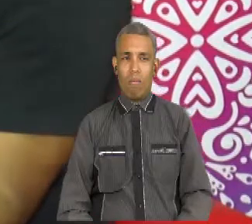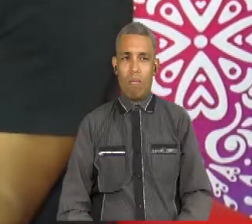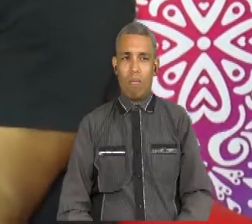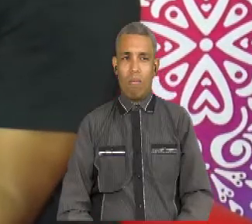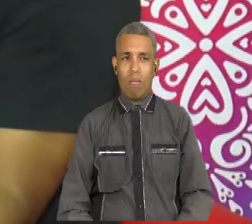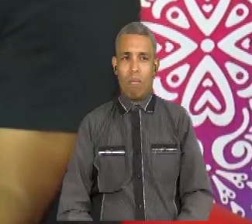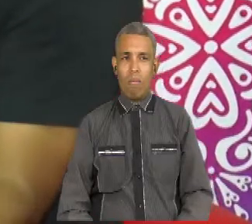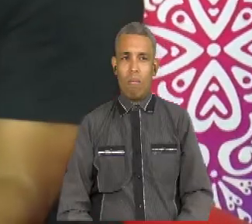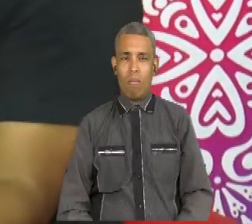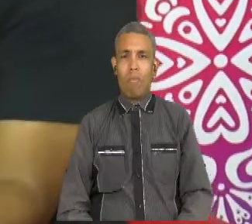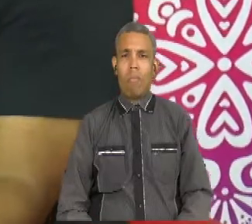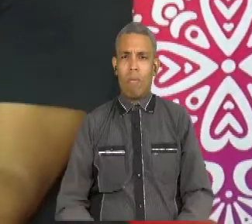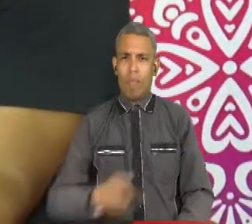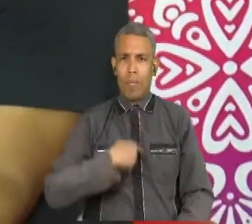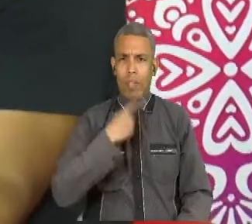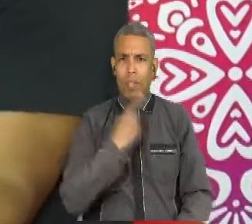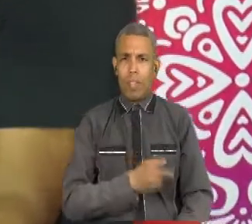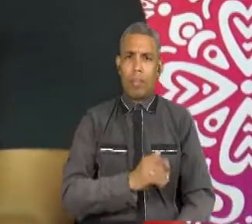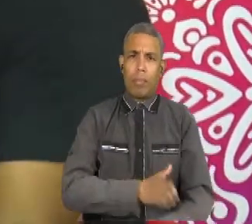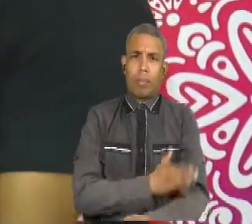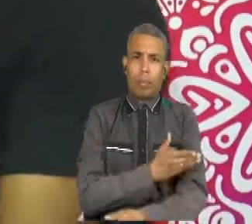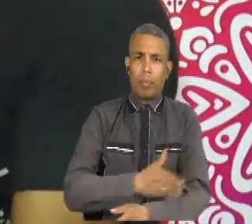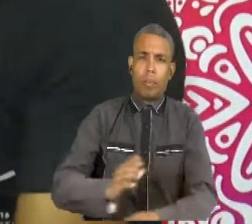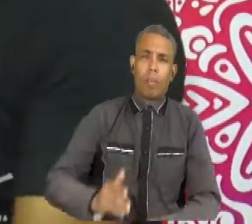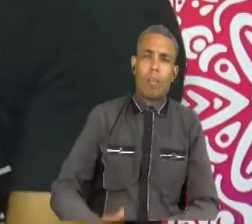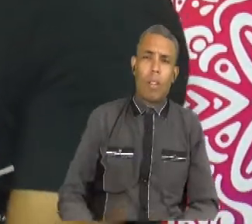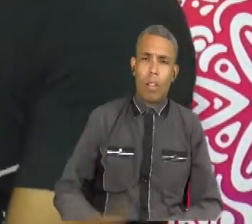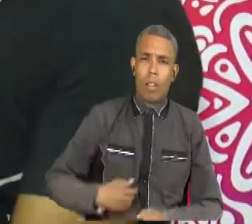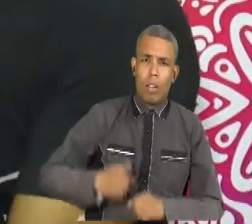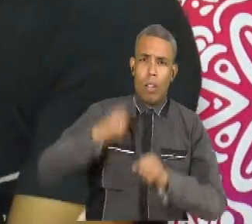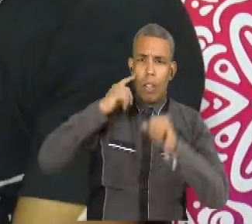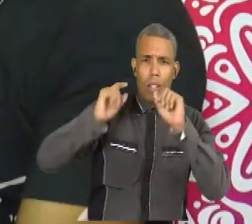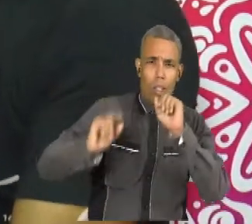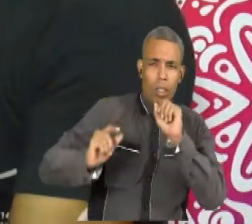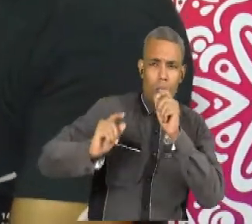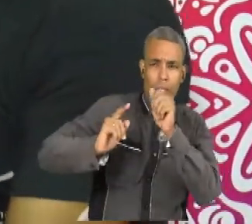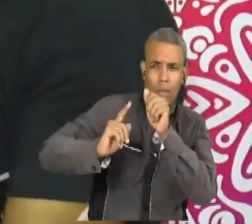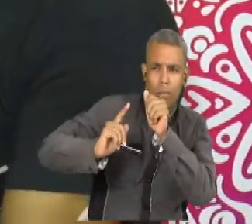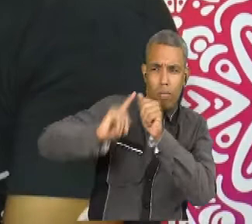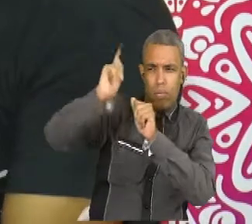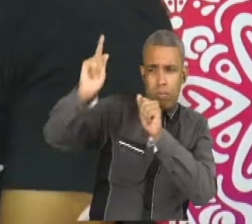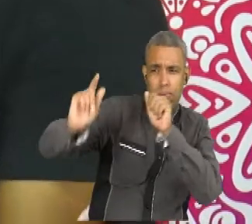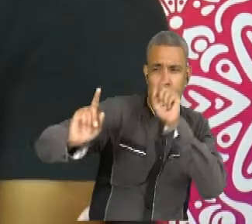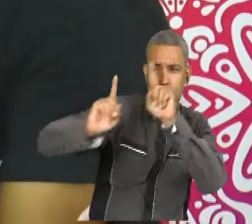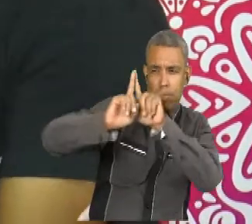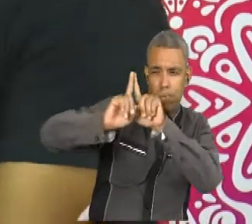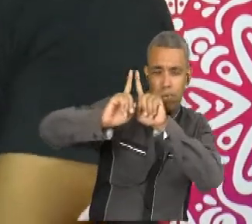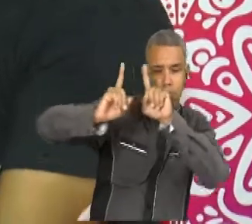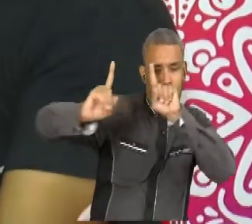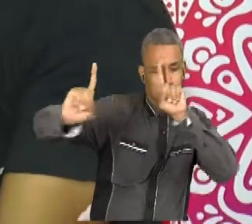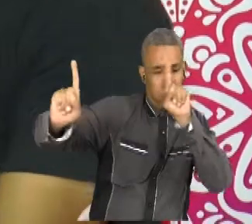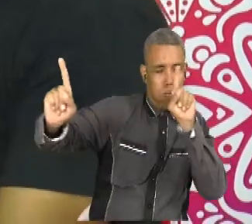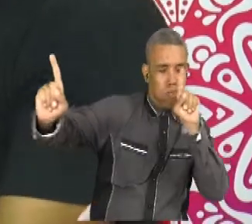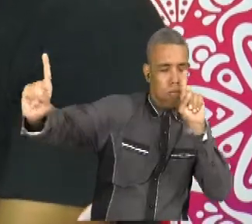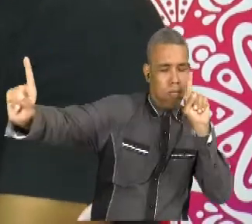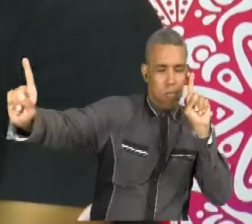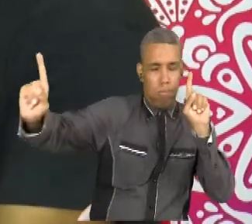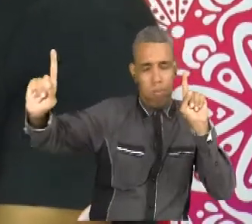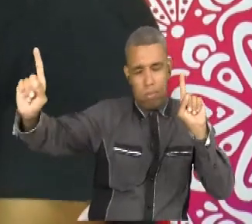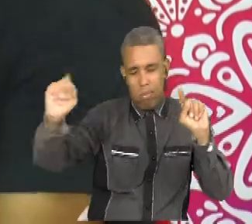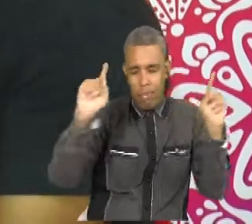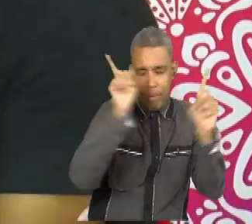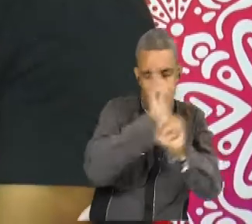puedo vivir. Lejos de ti, ya no puedo vivir. Escogería para